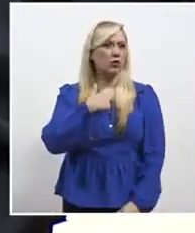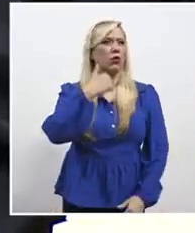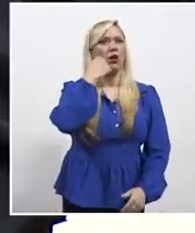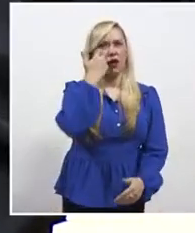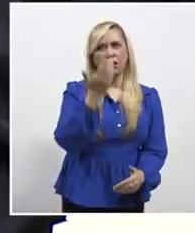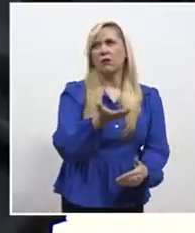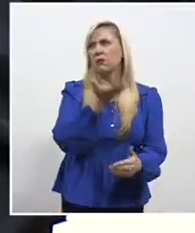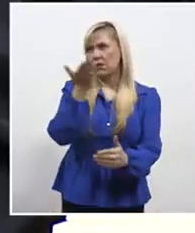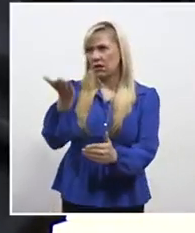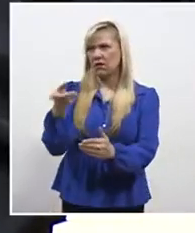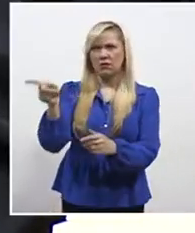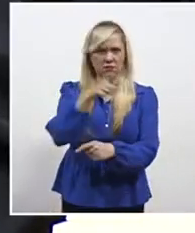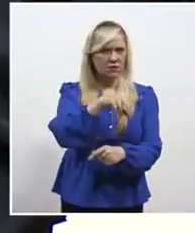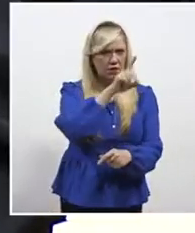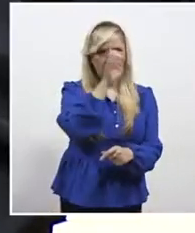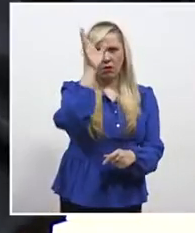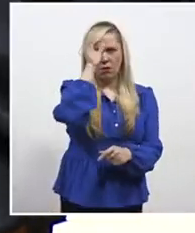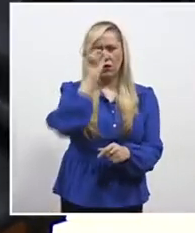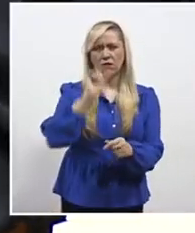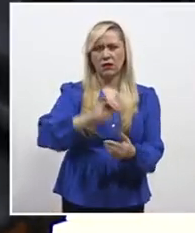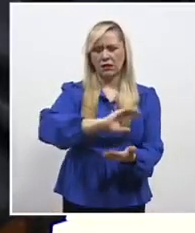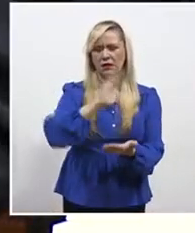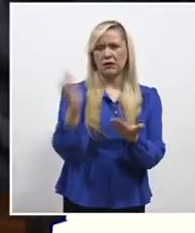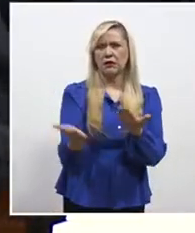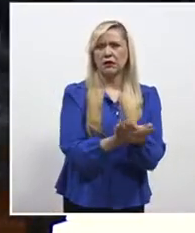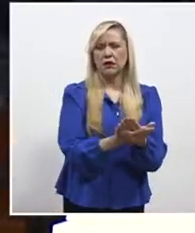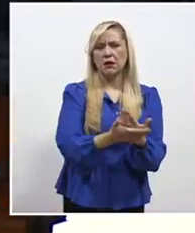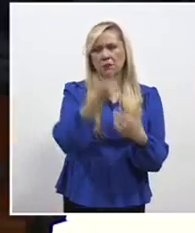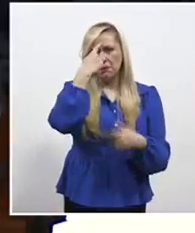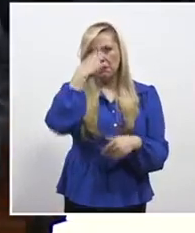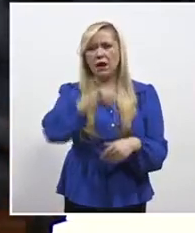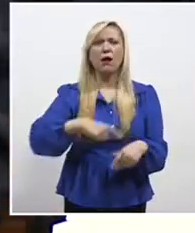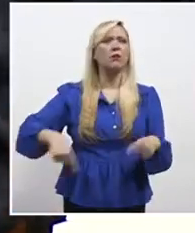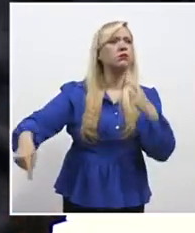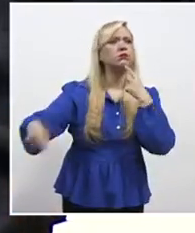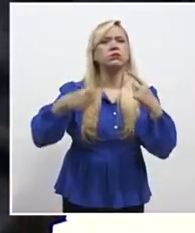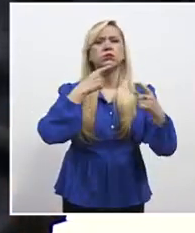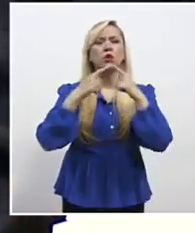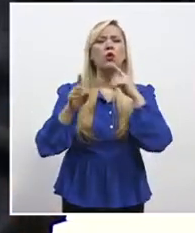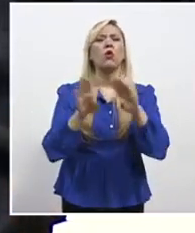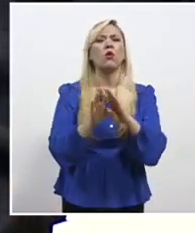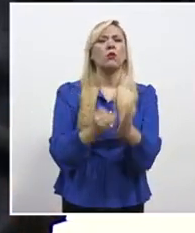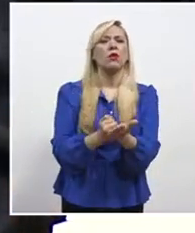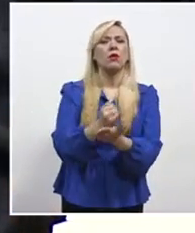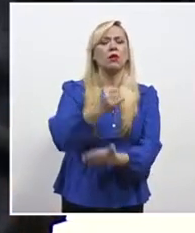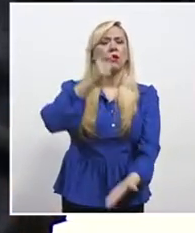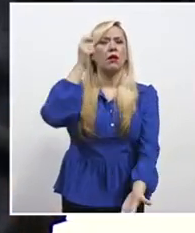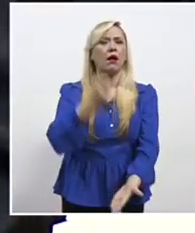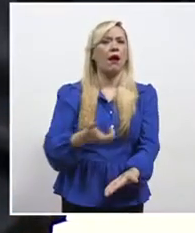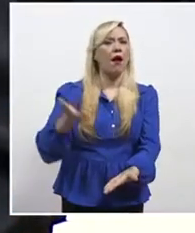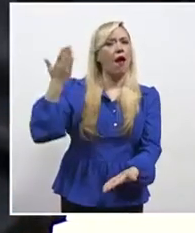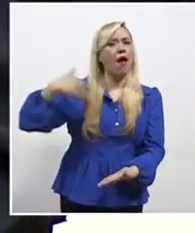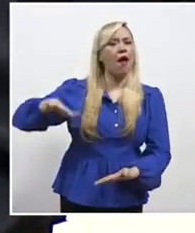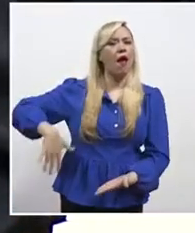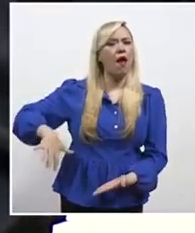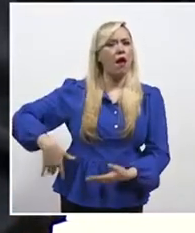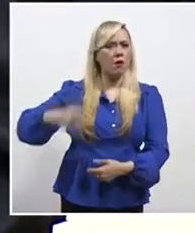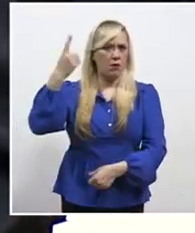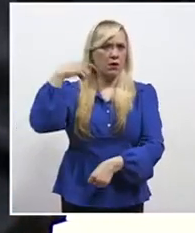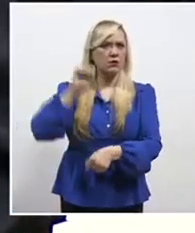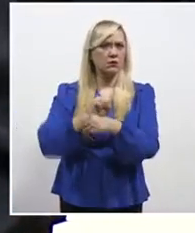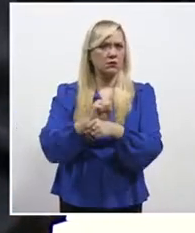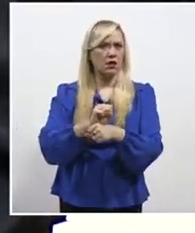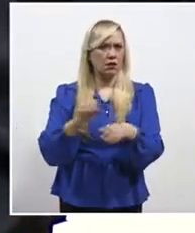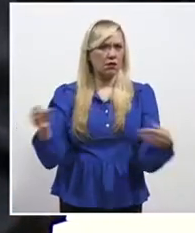tiene inconveniente este pleno, poder dejarlos en lista para adecuarlos a las decisiones que se tomaron precisamente la semana pasada en